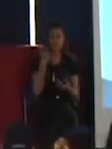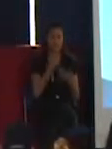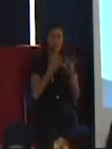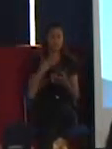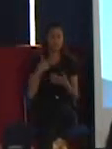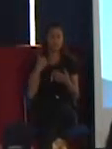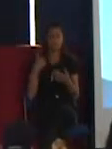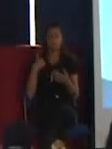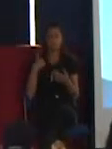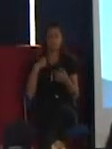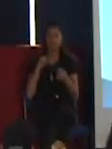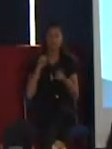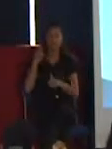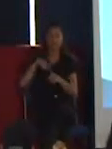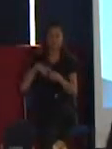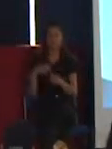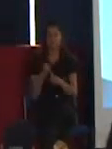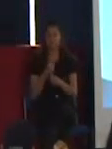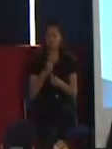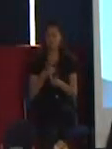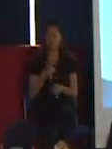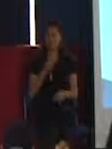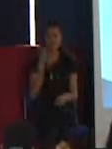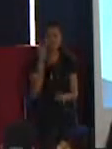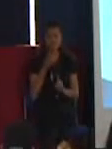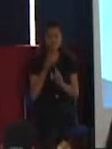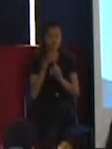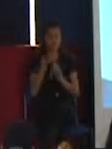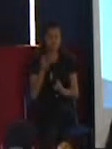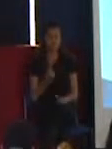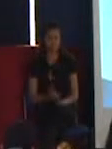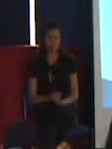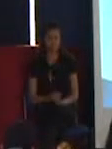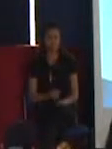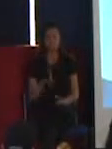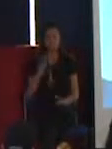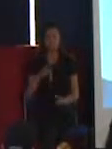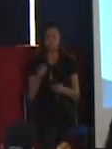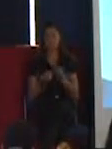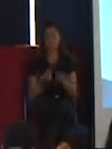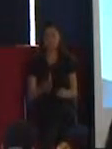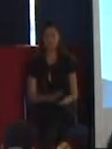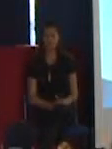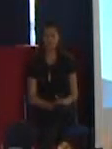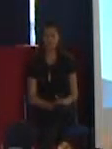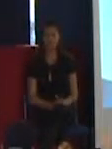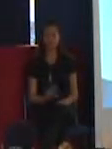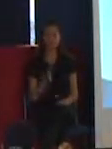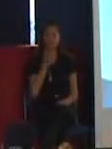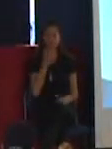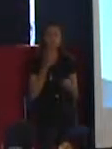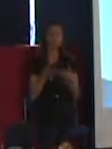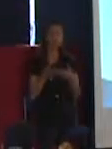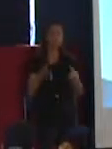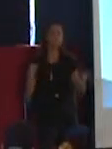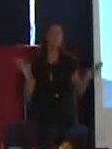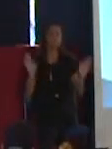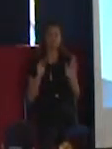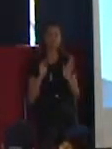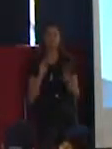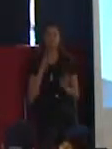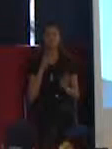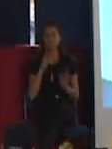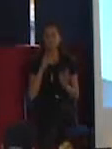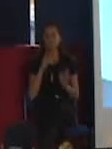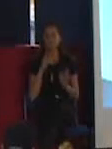cargo determinado, ¿sí?, así lo tengo que hacer. O que si abre una licitación y esa licitación se